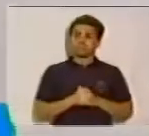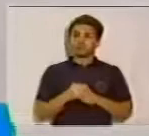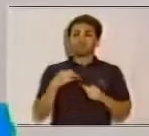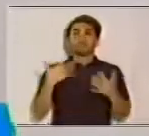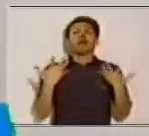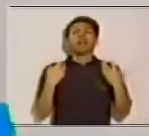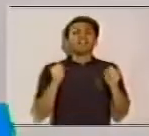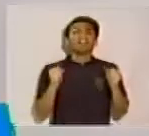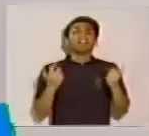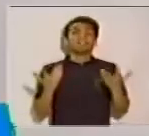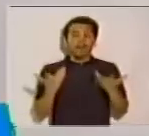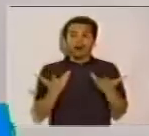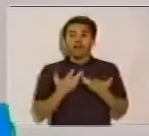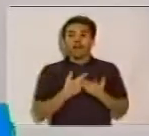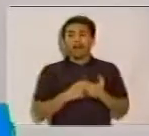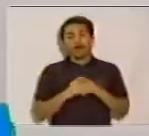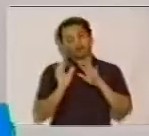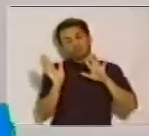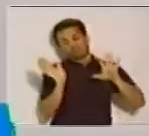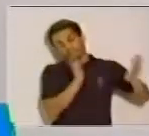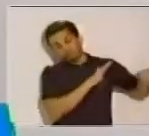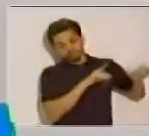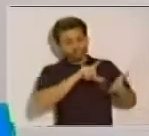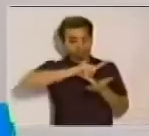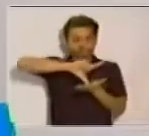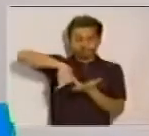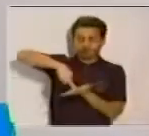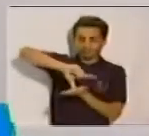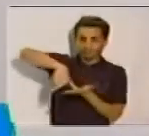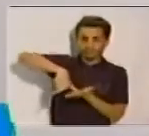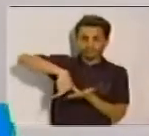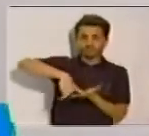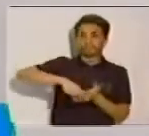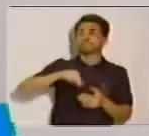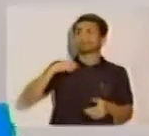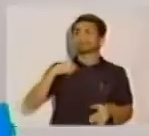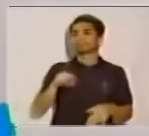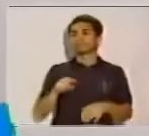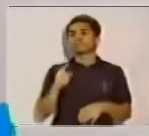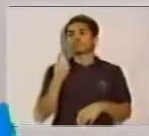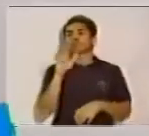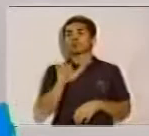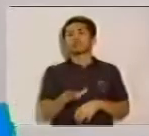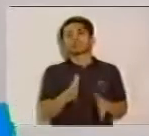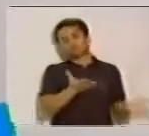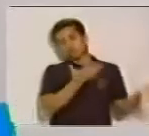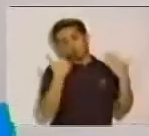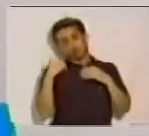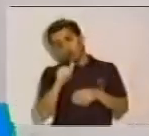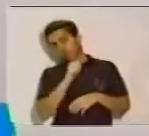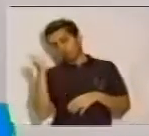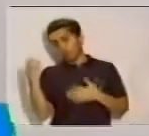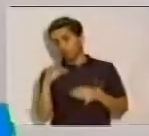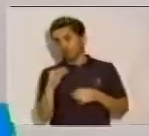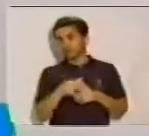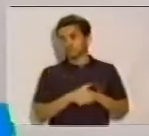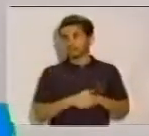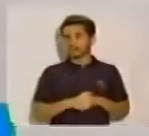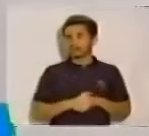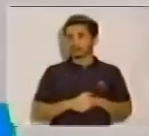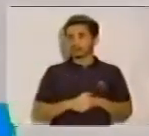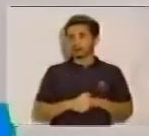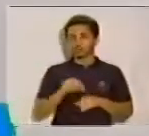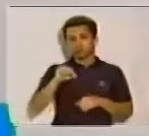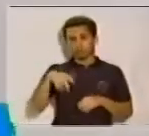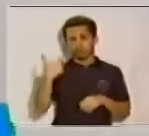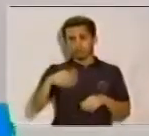ahora? Nos olvidamos del compás por un momento. Primer paso, arista en otra hoja entonces. Este es más